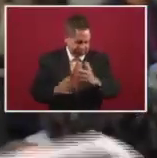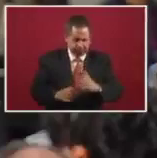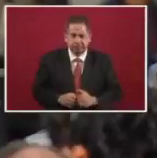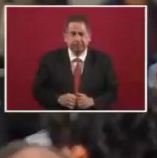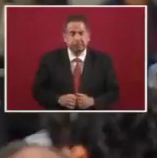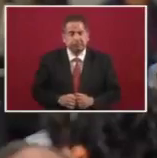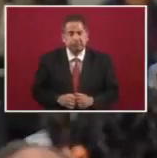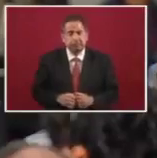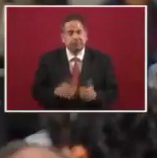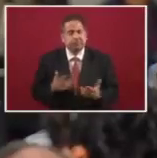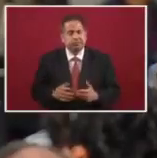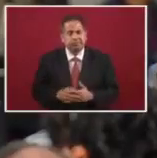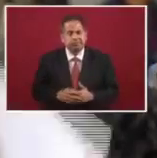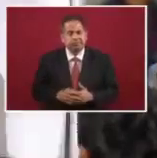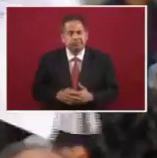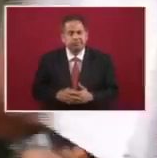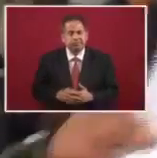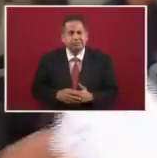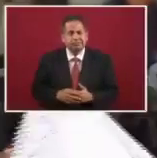Entonces,